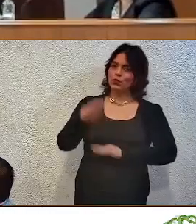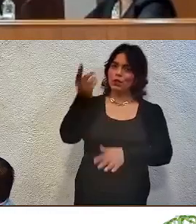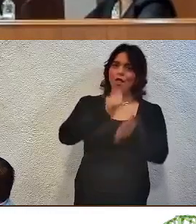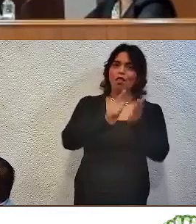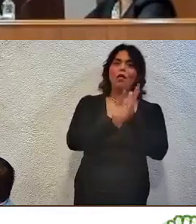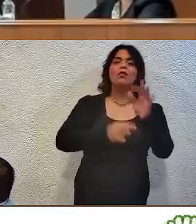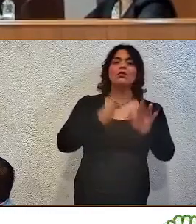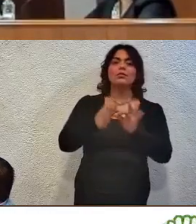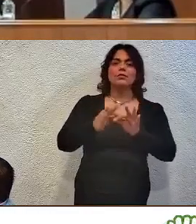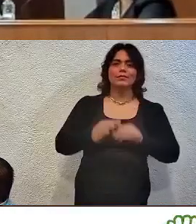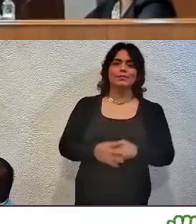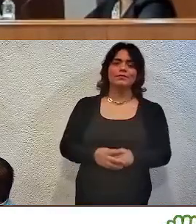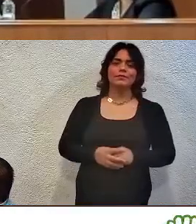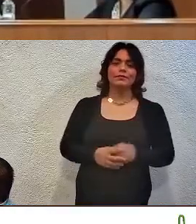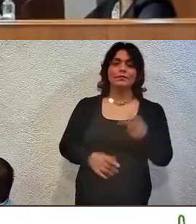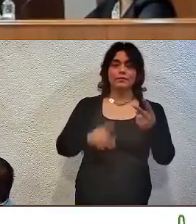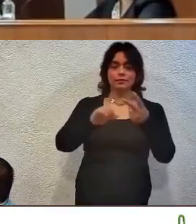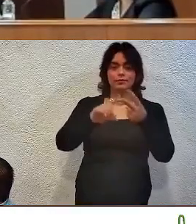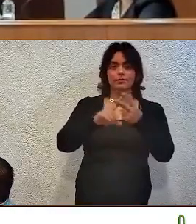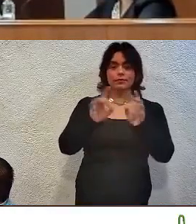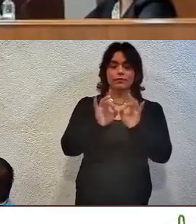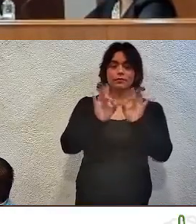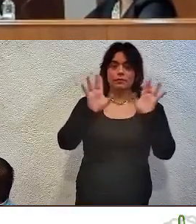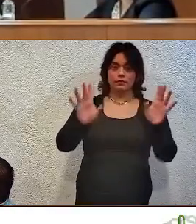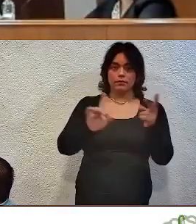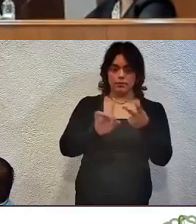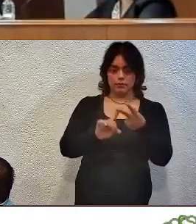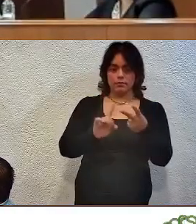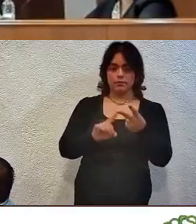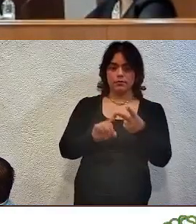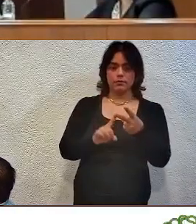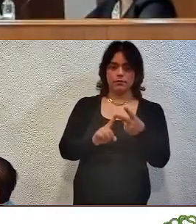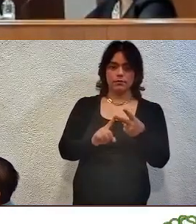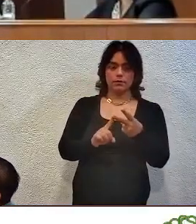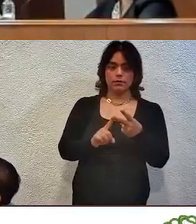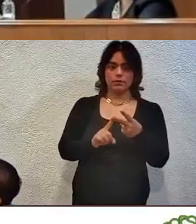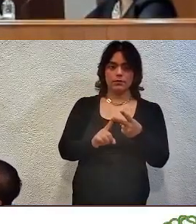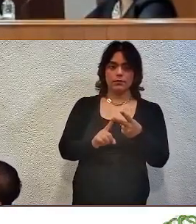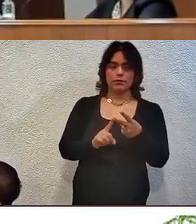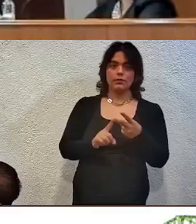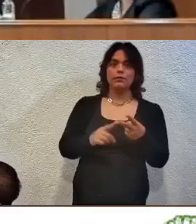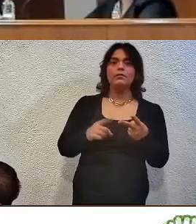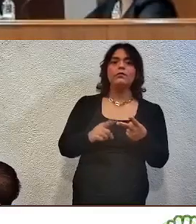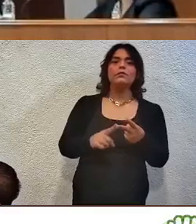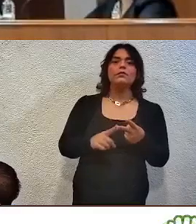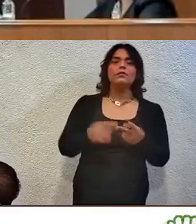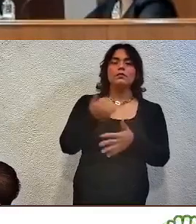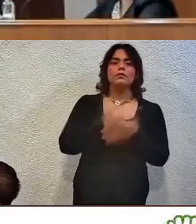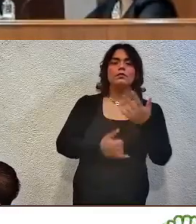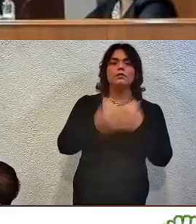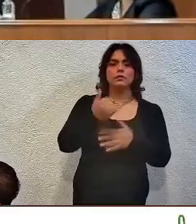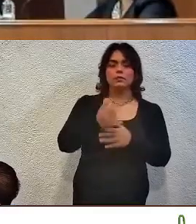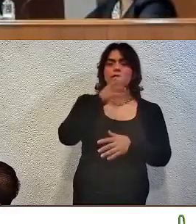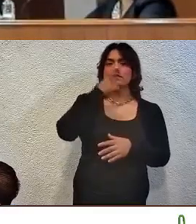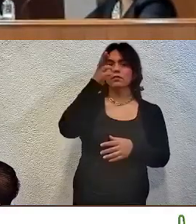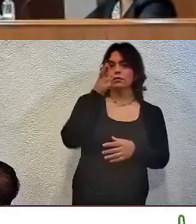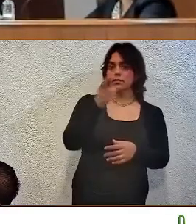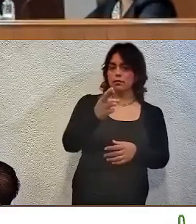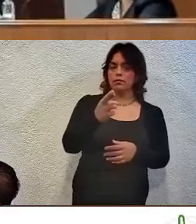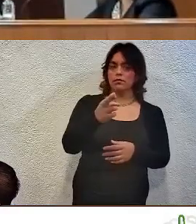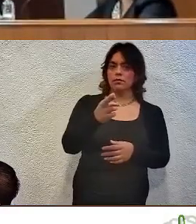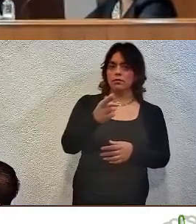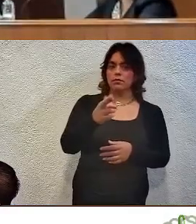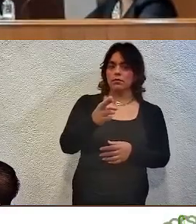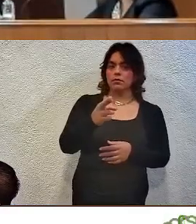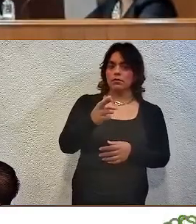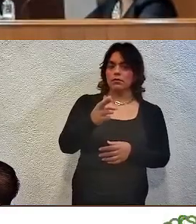corresponda. El segundo asunto listado para analizar y resolver en la presente sesión se trata de un proyecto de resolución identificado